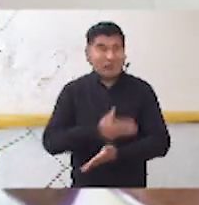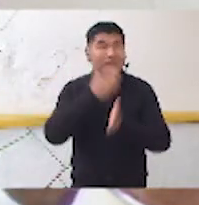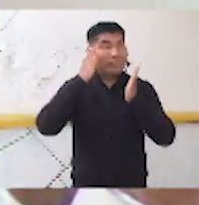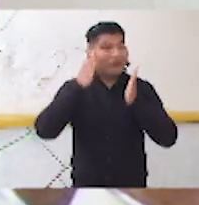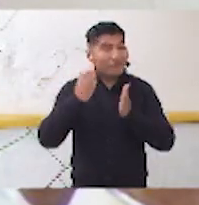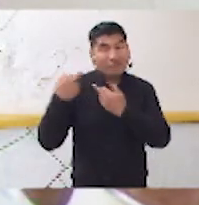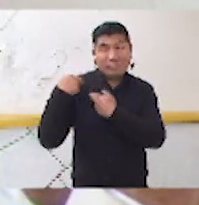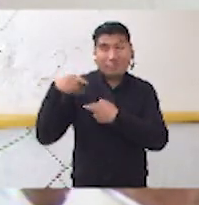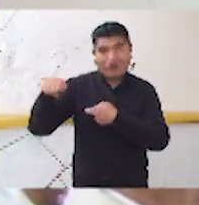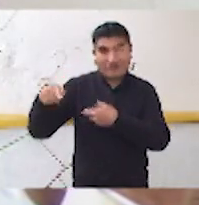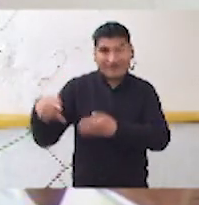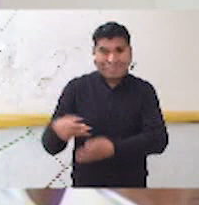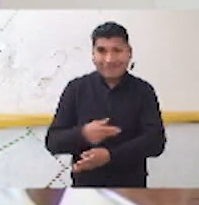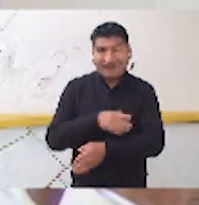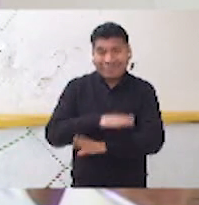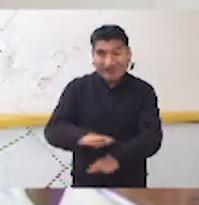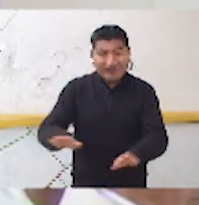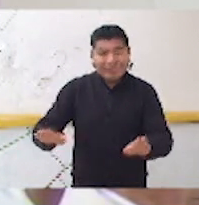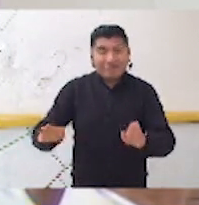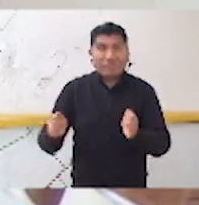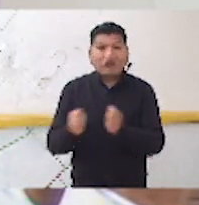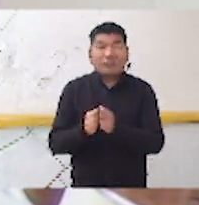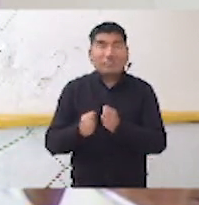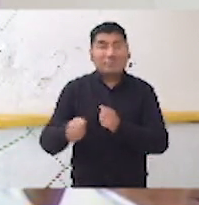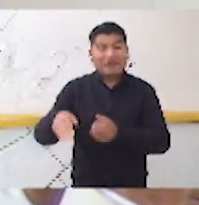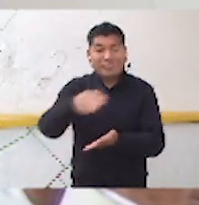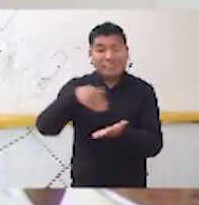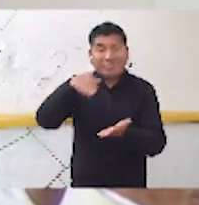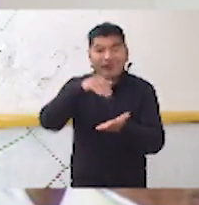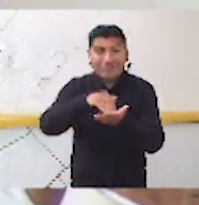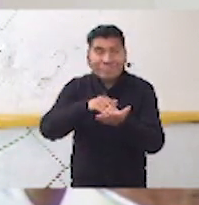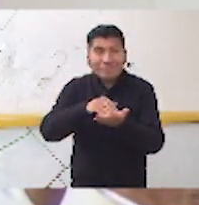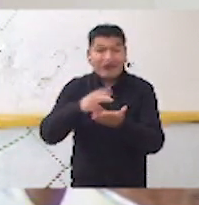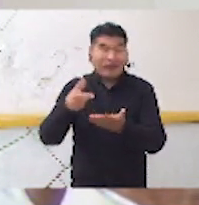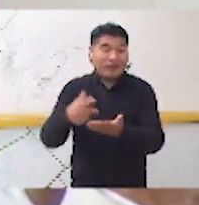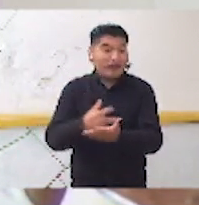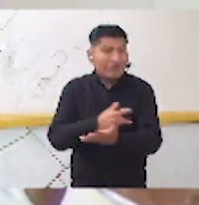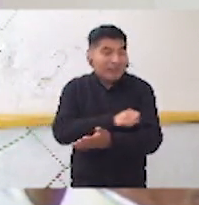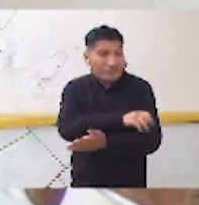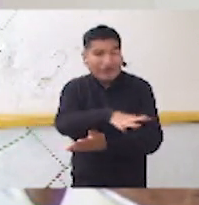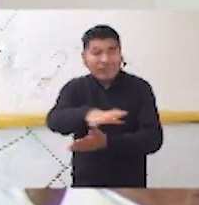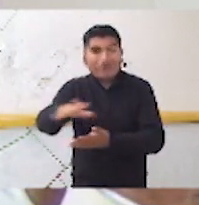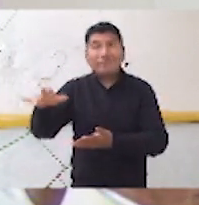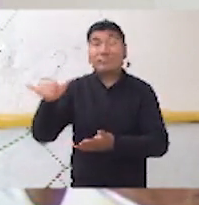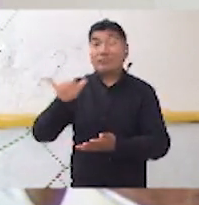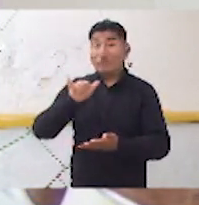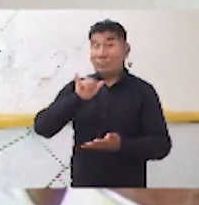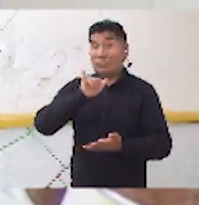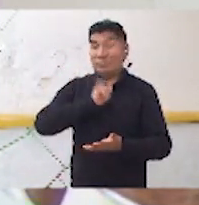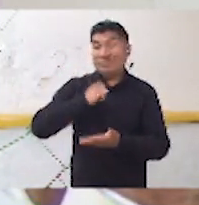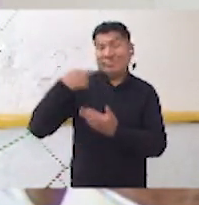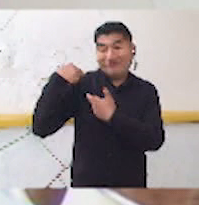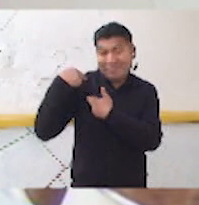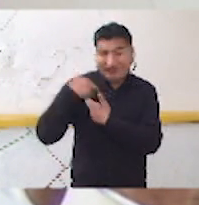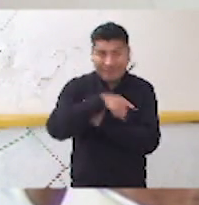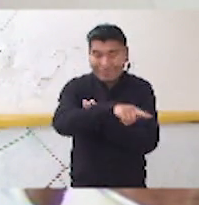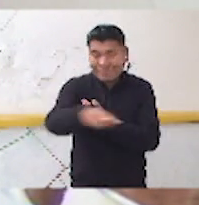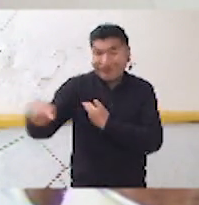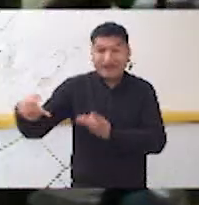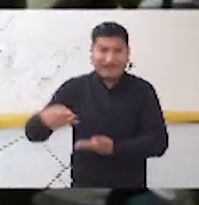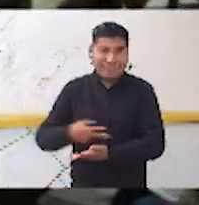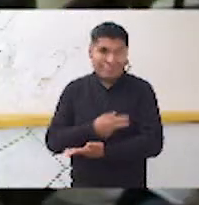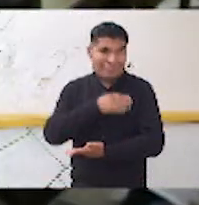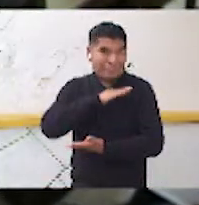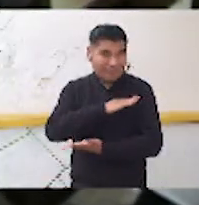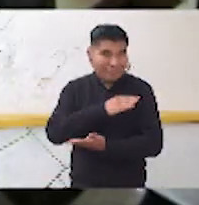de su rebaño cuando está en medio de sus ovejas dispersas, así me ocuparé de mis ovejas y las